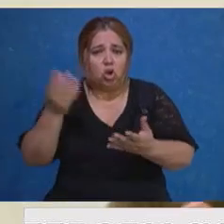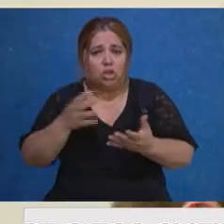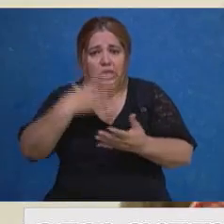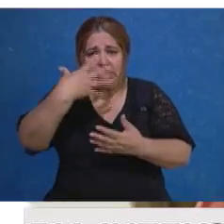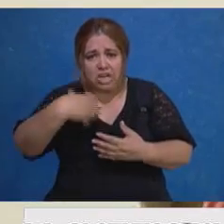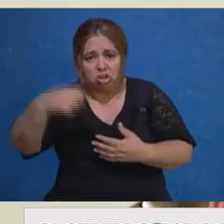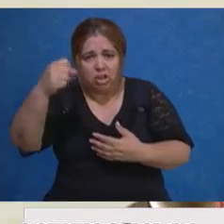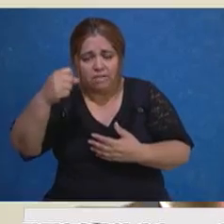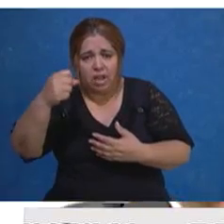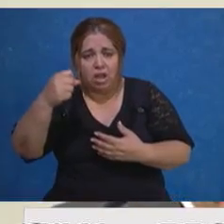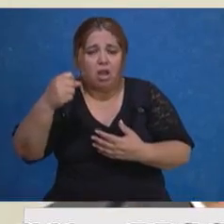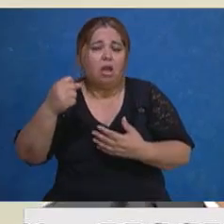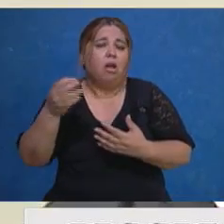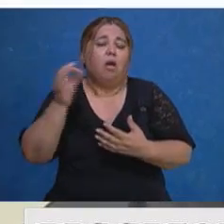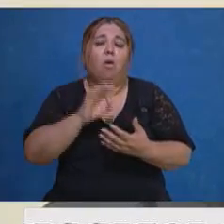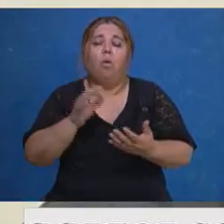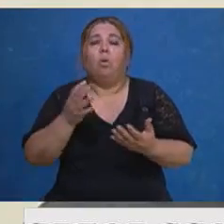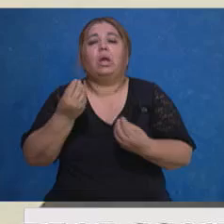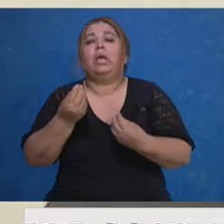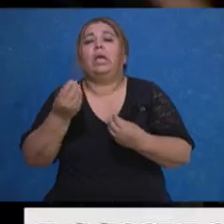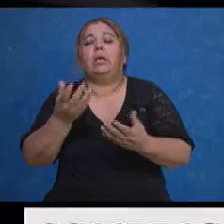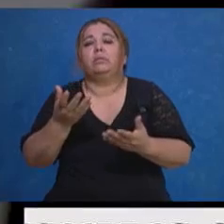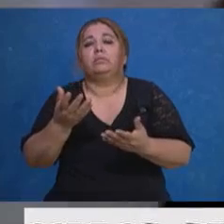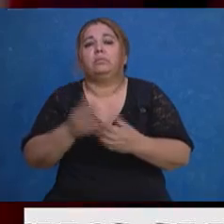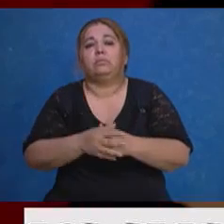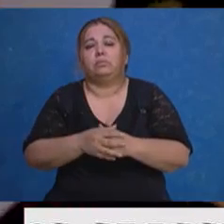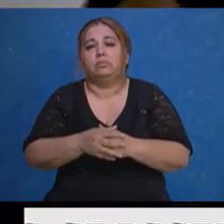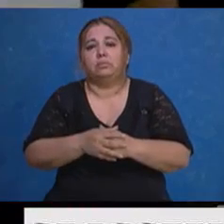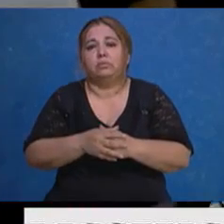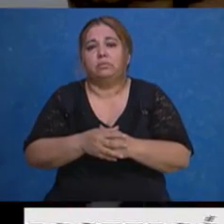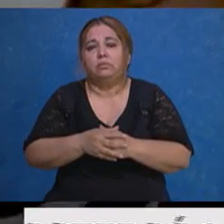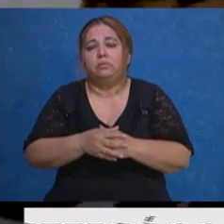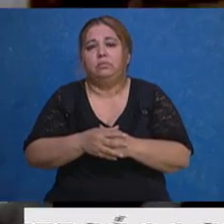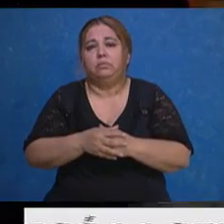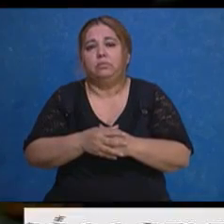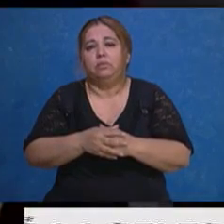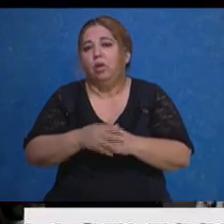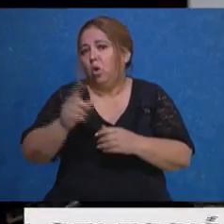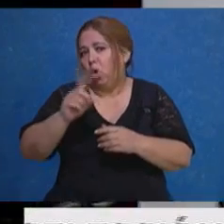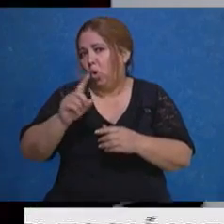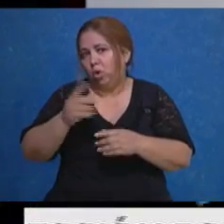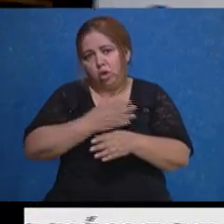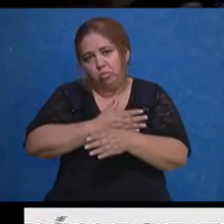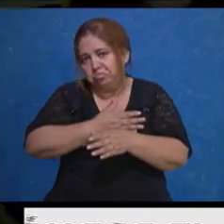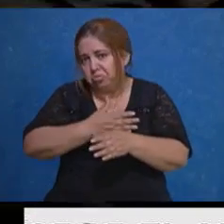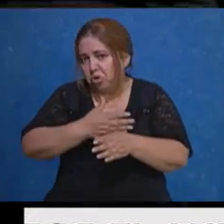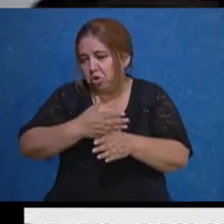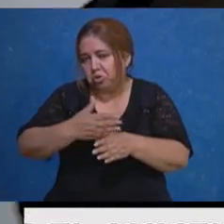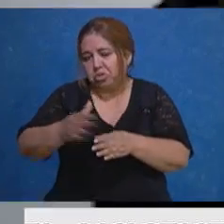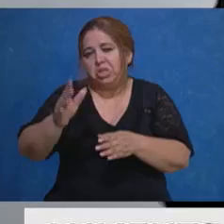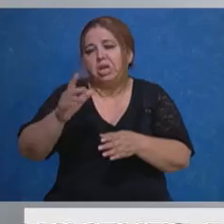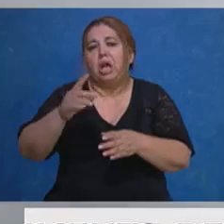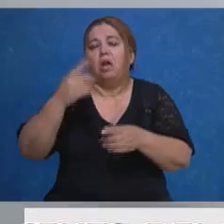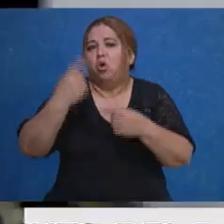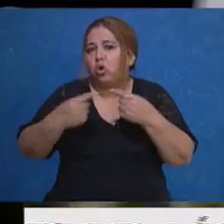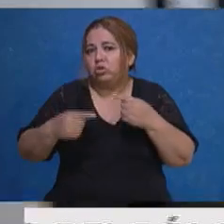o básicamente lo que se le va a ordenar al servicio penitenciario es que no sigan adelante con este tipo de